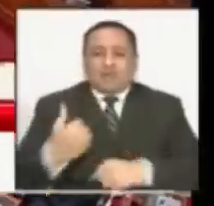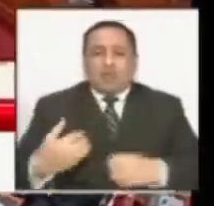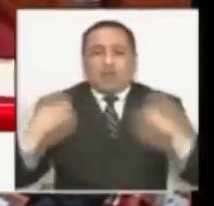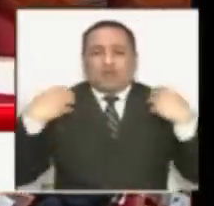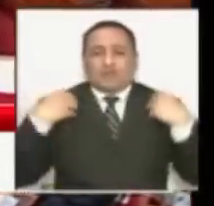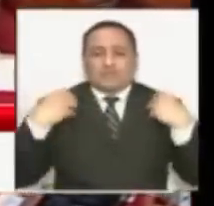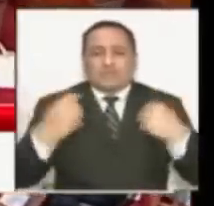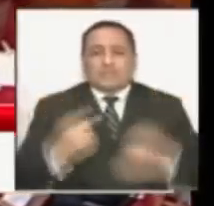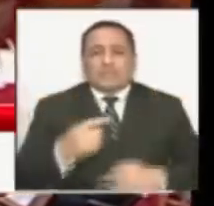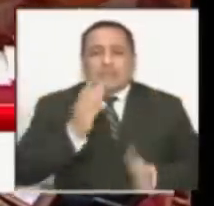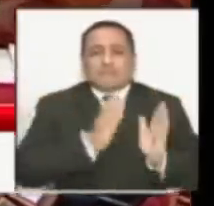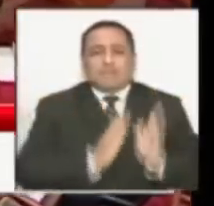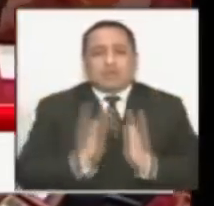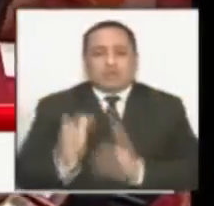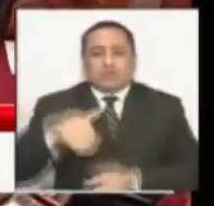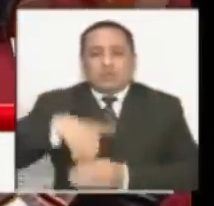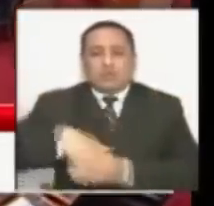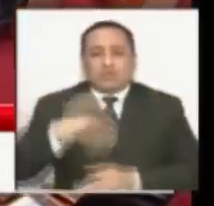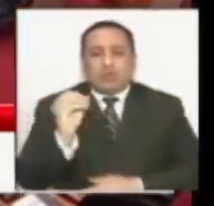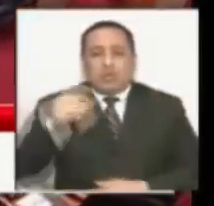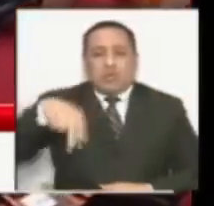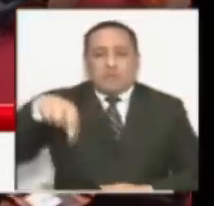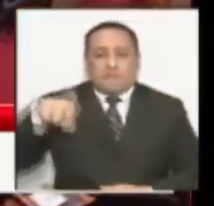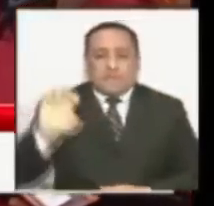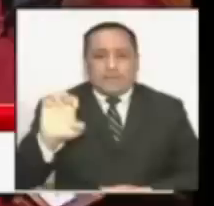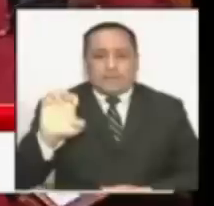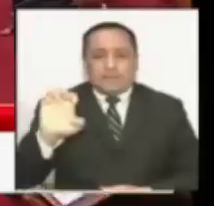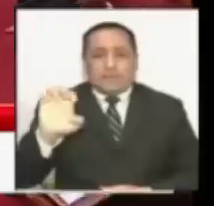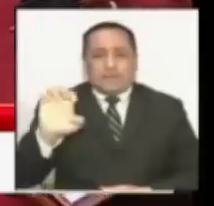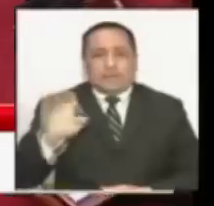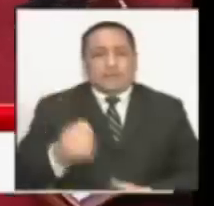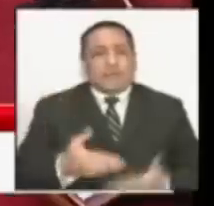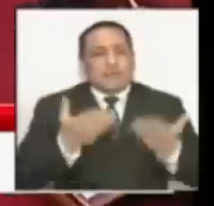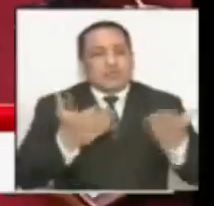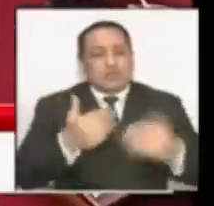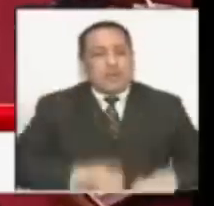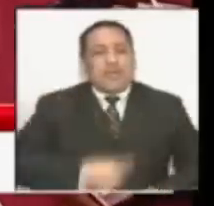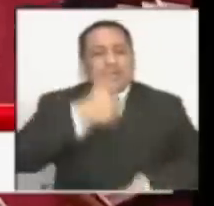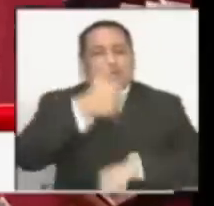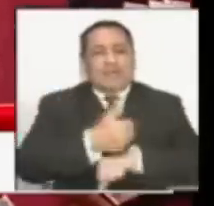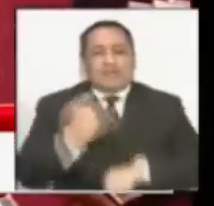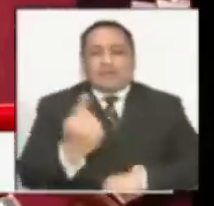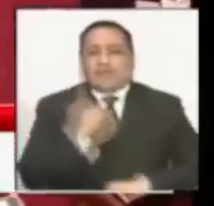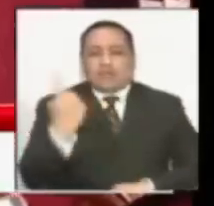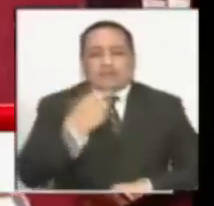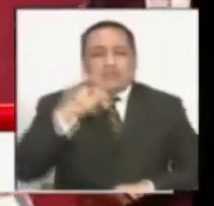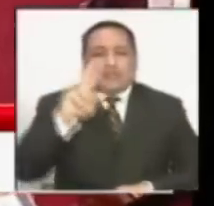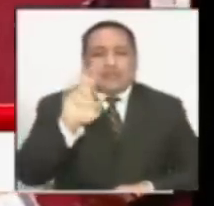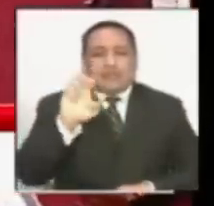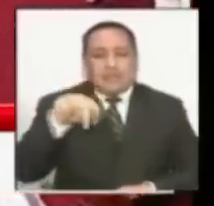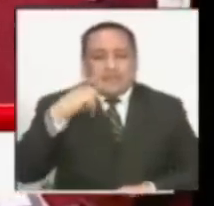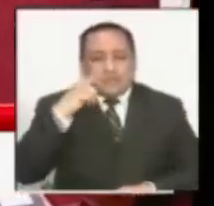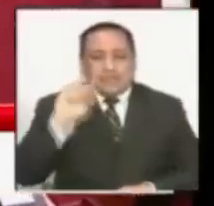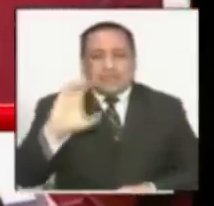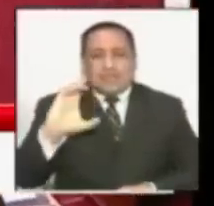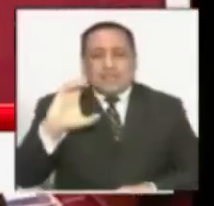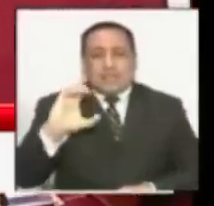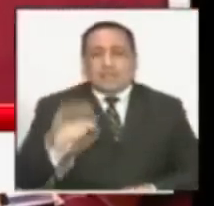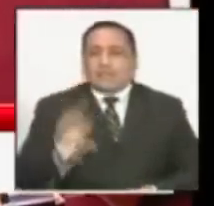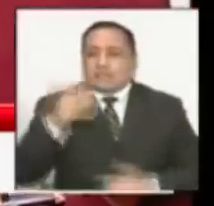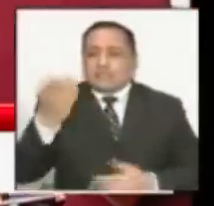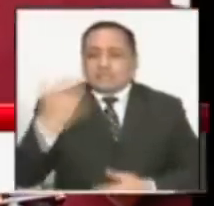Oficina Nacional de Procesos Electorales, señora Jefa Nacional del RENIEC,